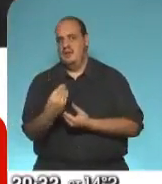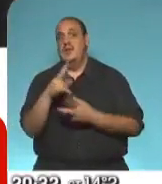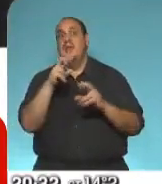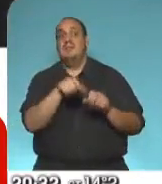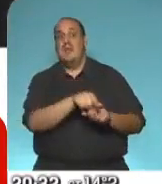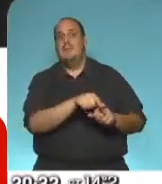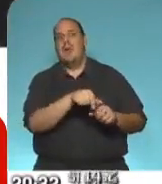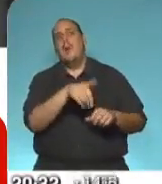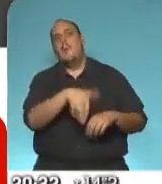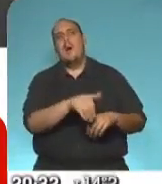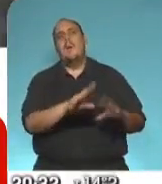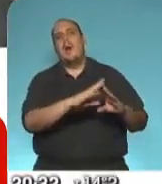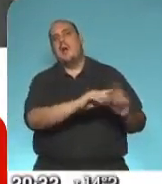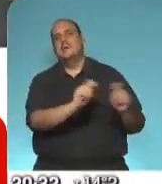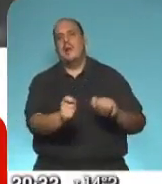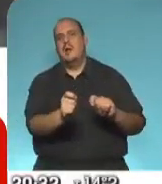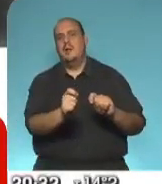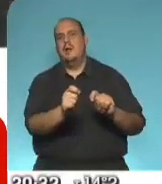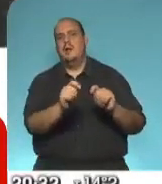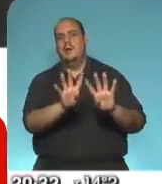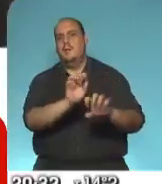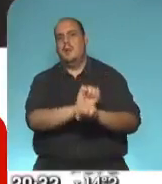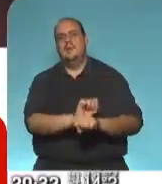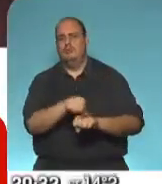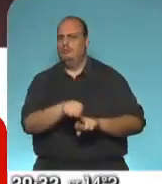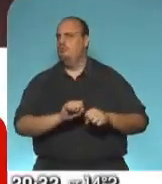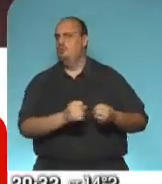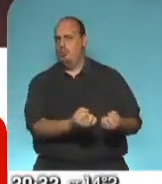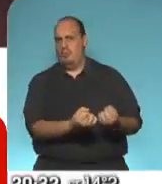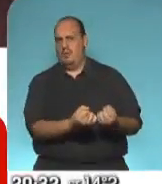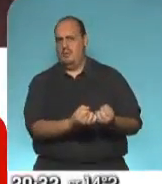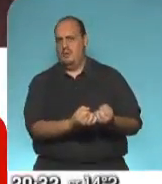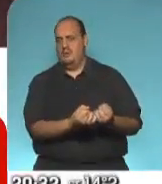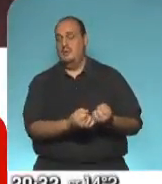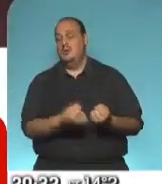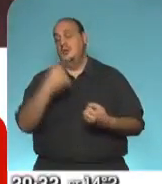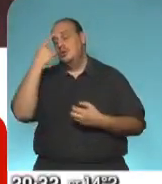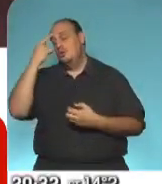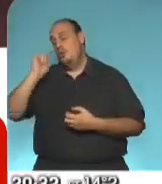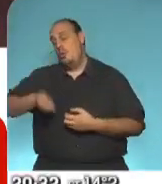corpus, por lo tanto, los jueces a partir de este fallo no tienen la